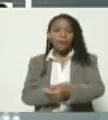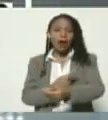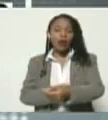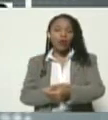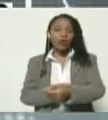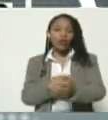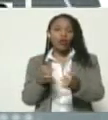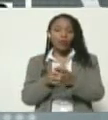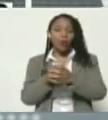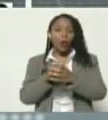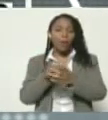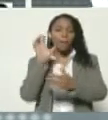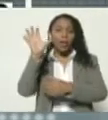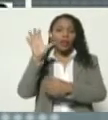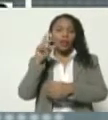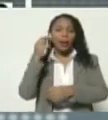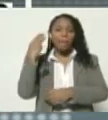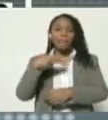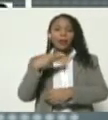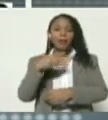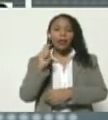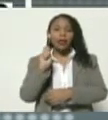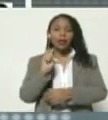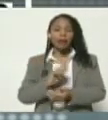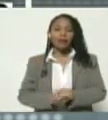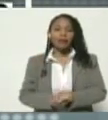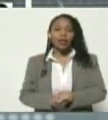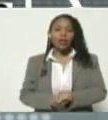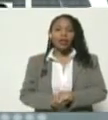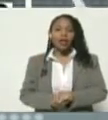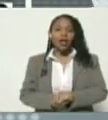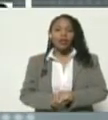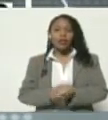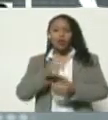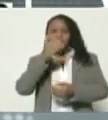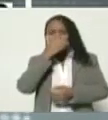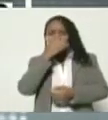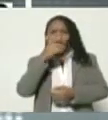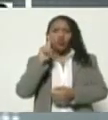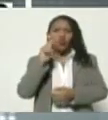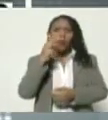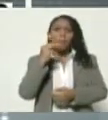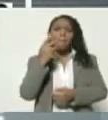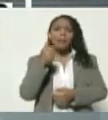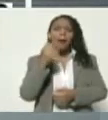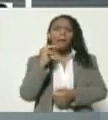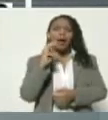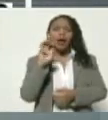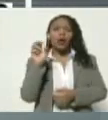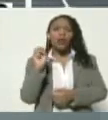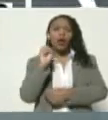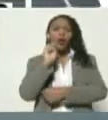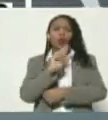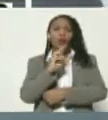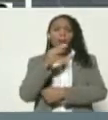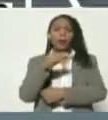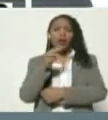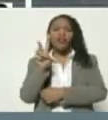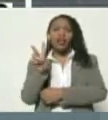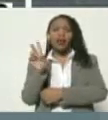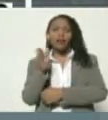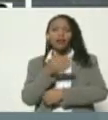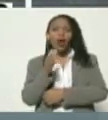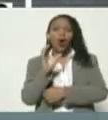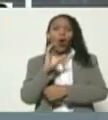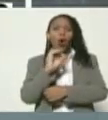Patriótico, del PPT, de Tupamaros, de UPB, de ORA,